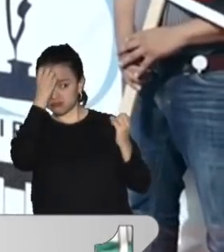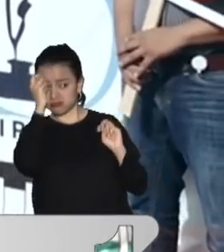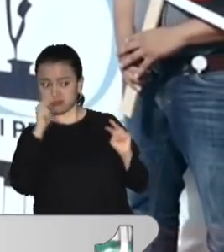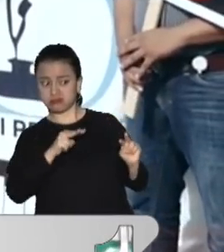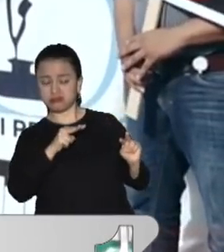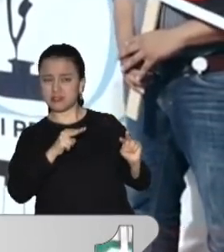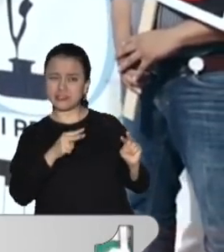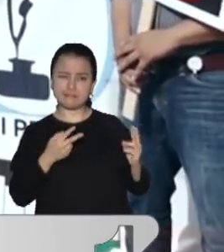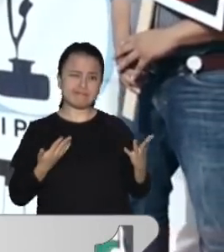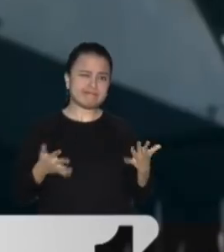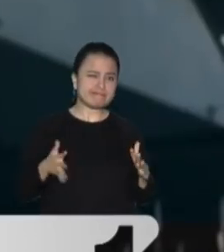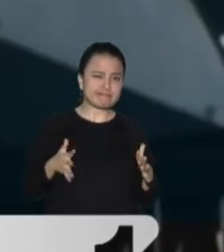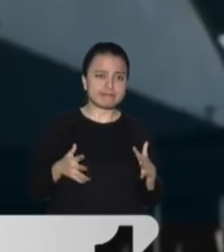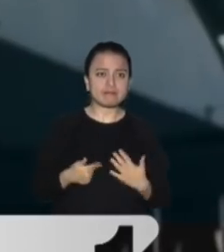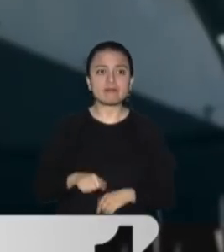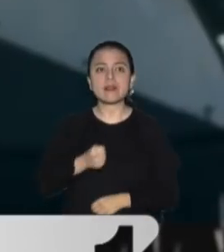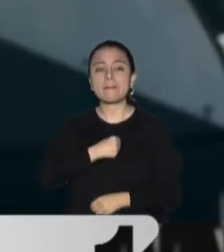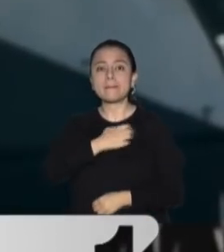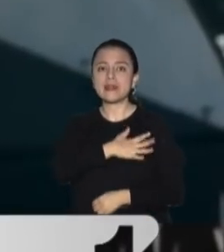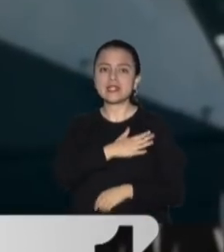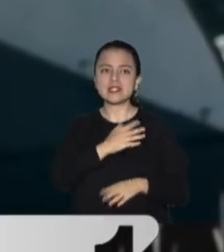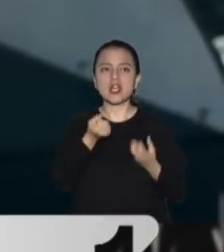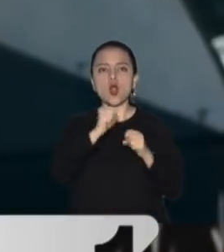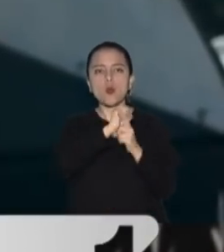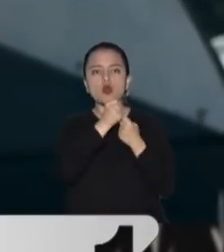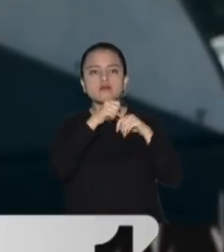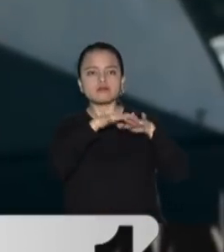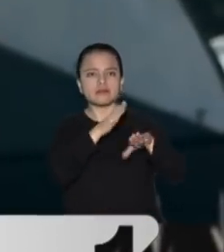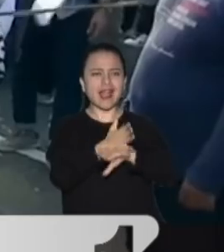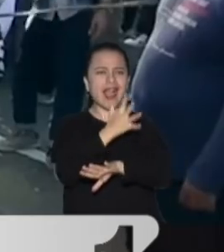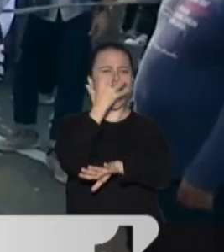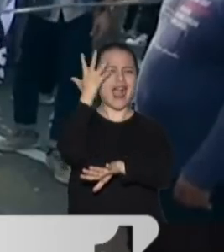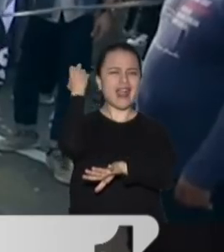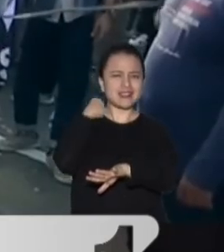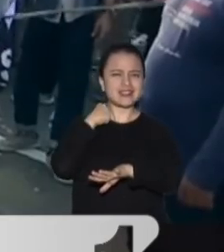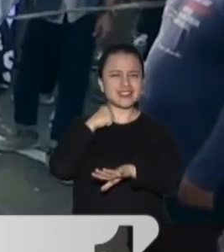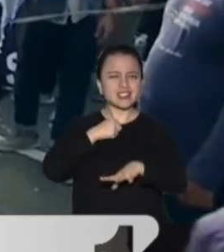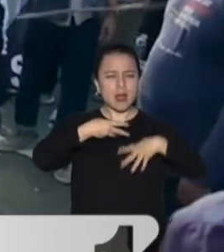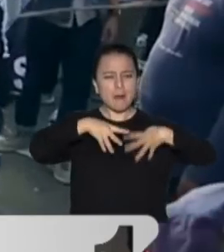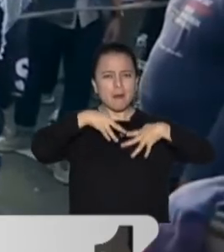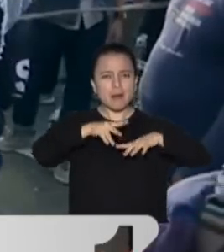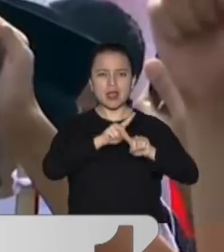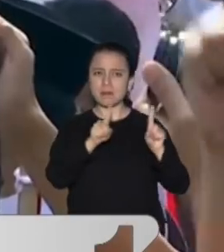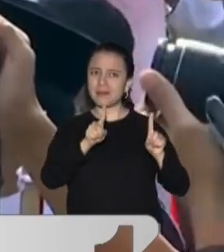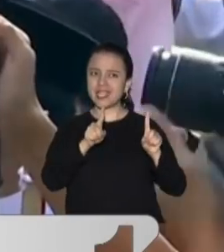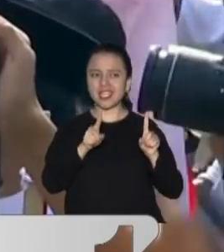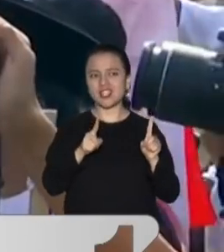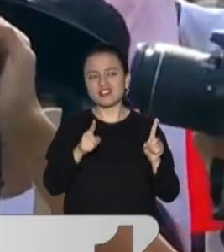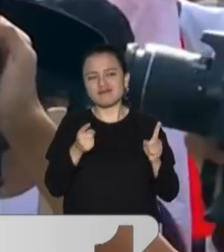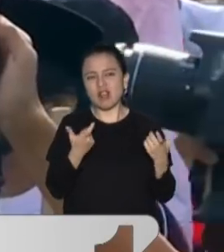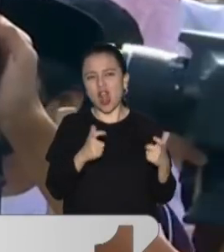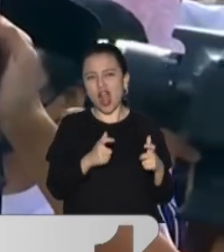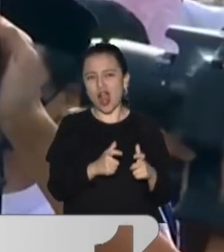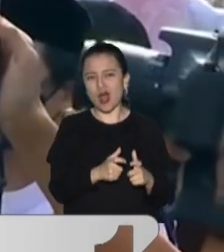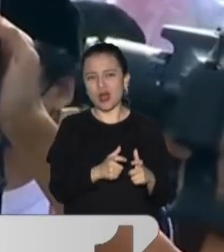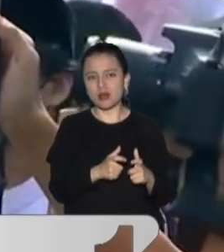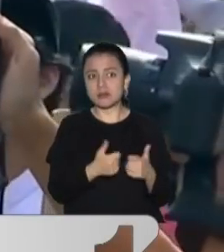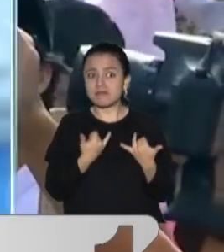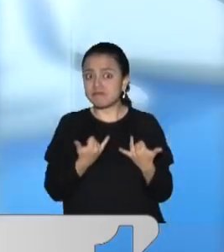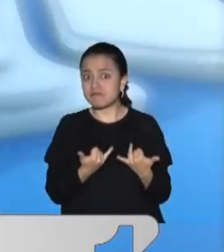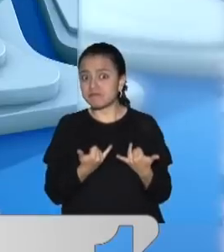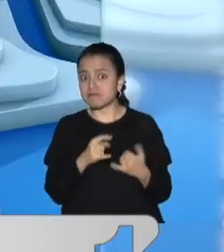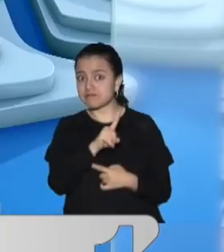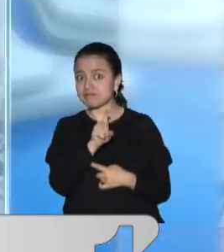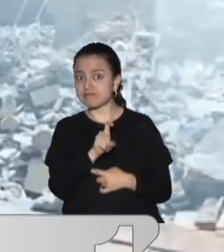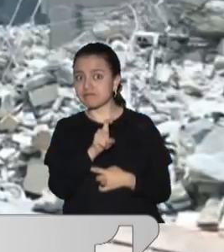Las facciones palestinas han hecho convocatorias similares en el pasado, pero fracasaron sus planes de protesta por la reducida asistencia.